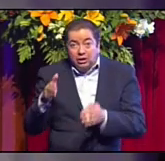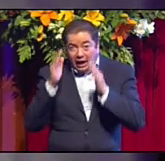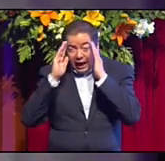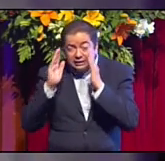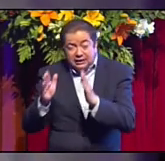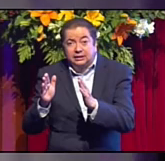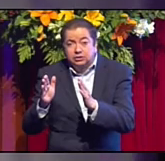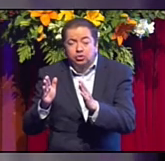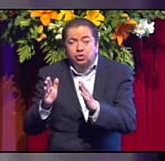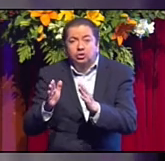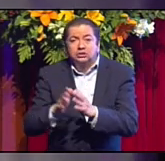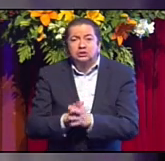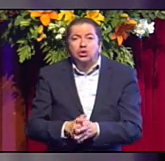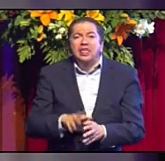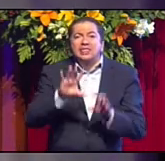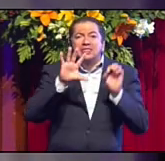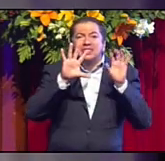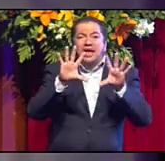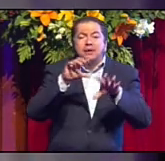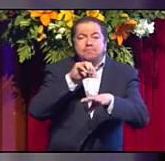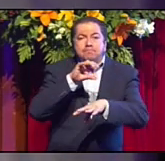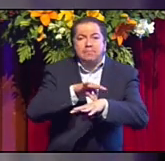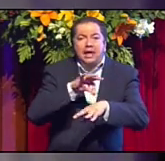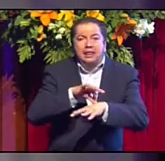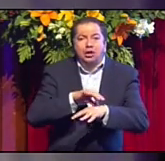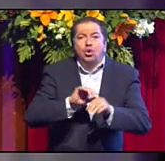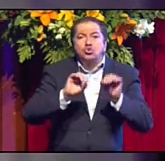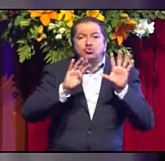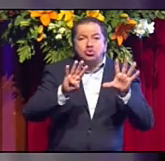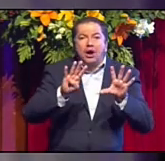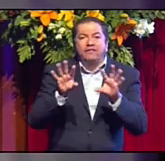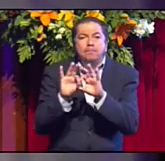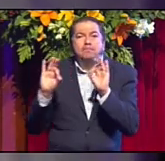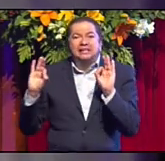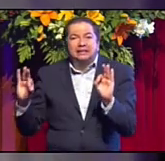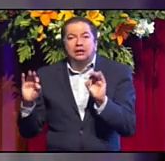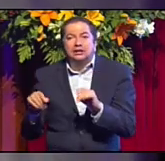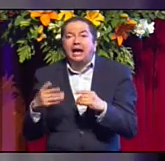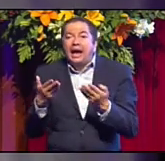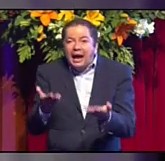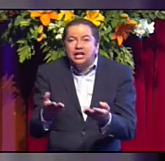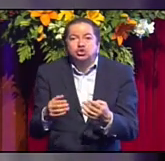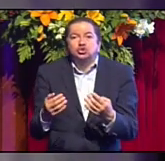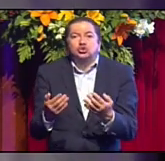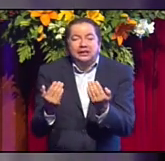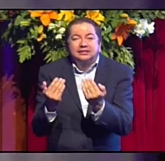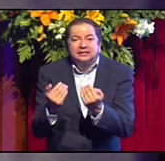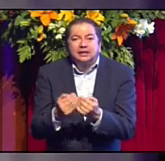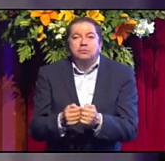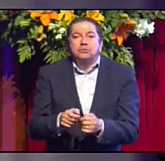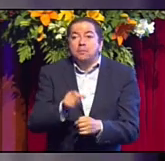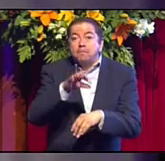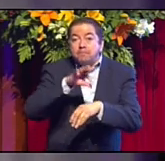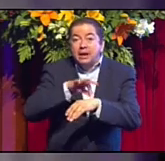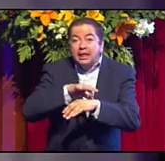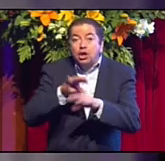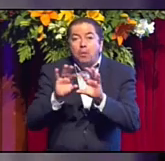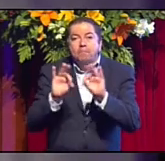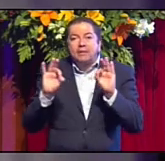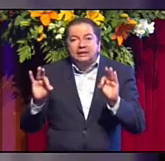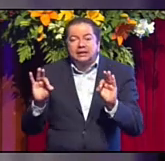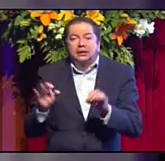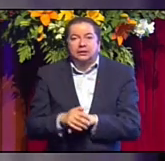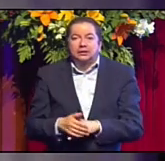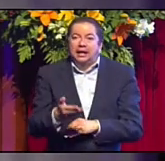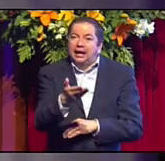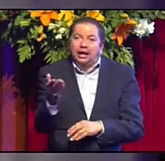con 10 médicos y 9 especializaciones. Eso es lo que necesitamos, especialistas. Los médicos generales hacen un buen